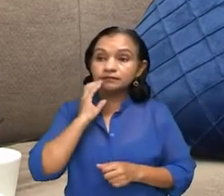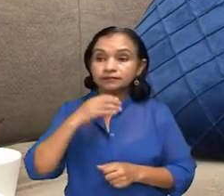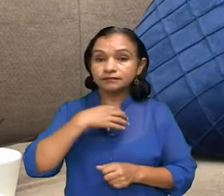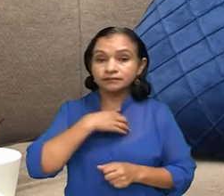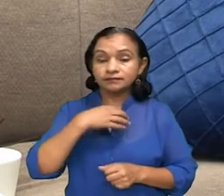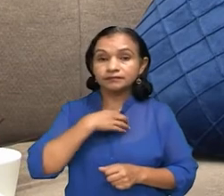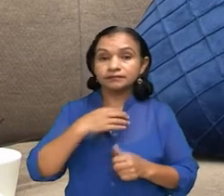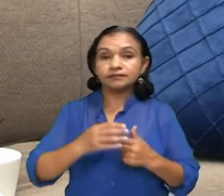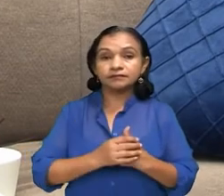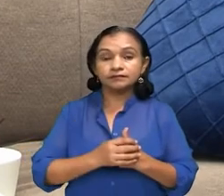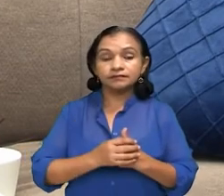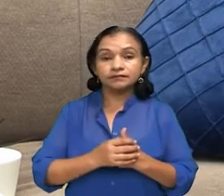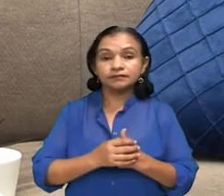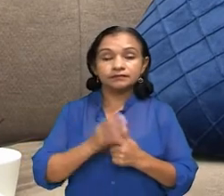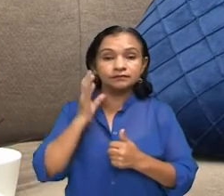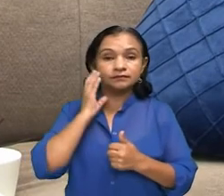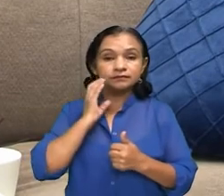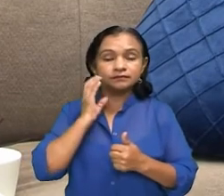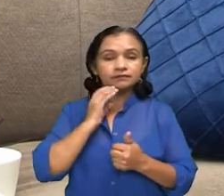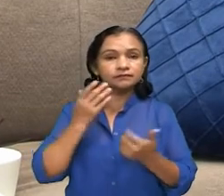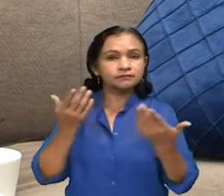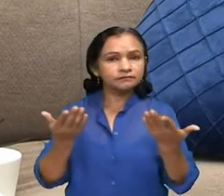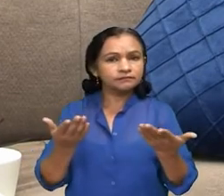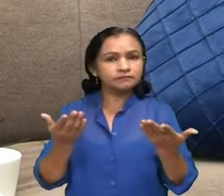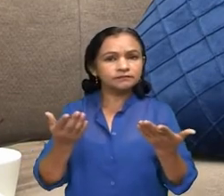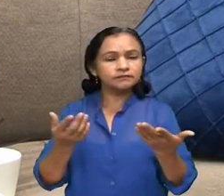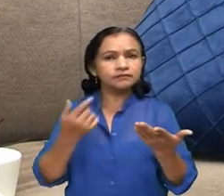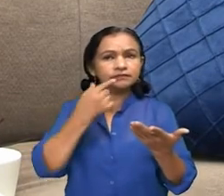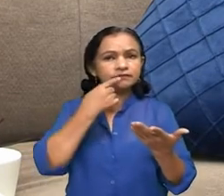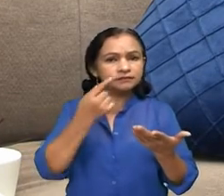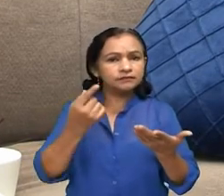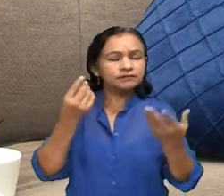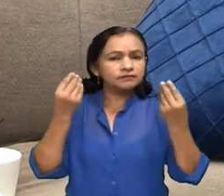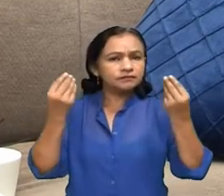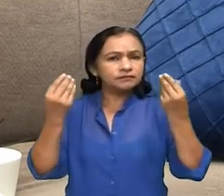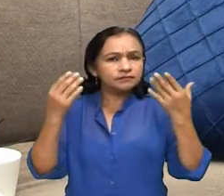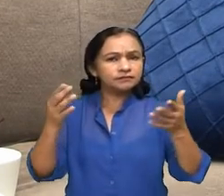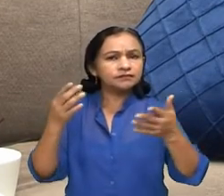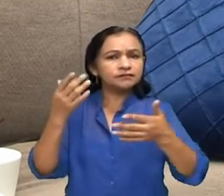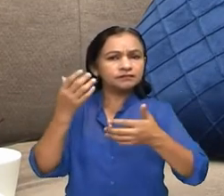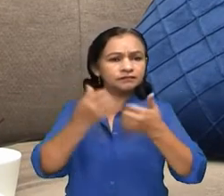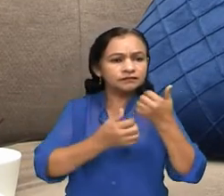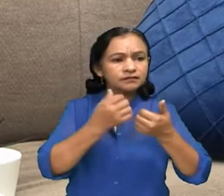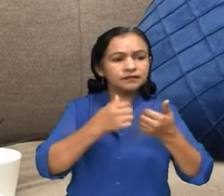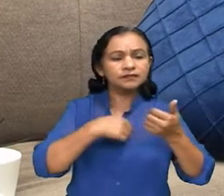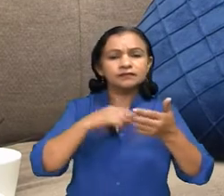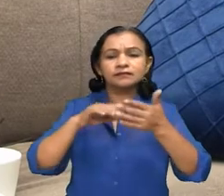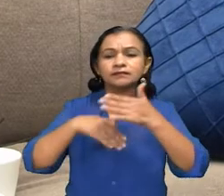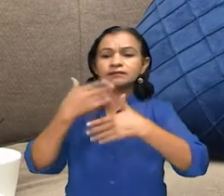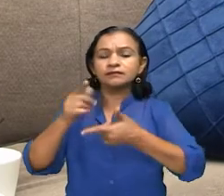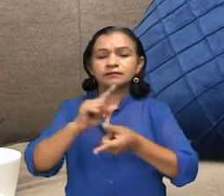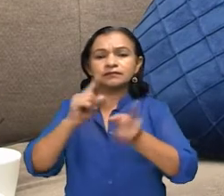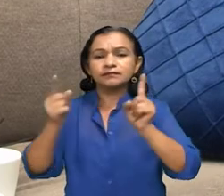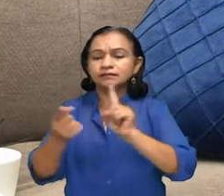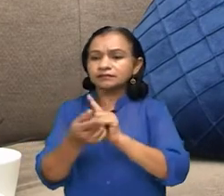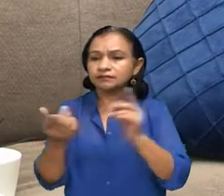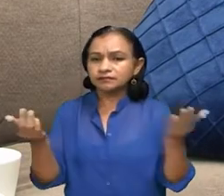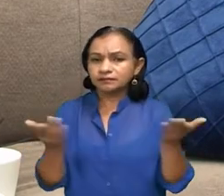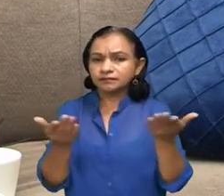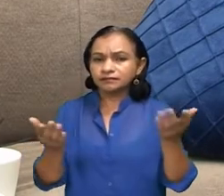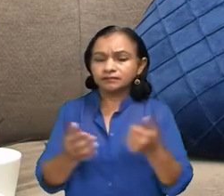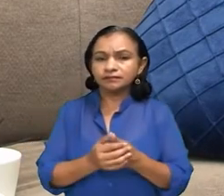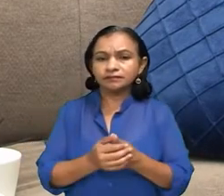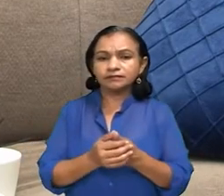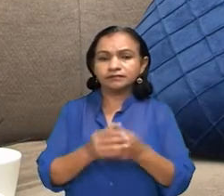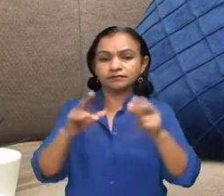Y ellos mismos se han contestado y han dado pauta a muchas soluciones, ¿verdad? Entonces, la